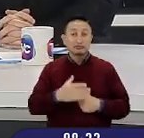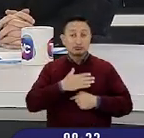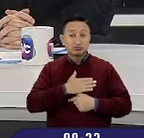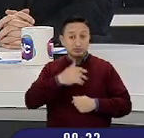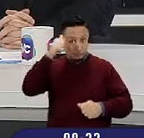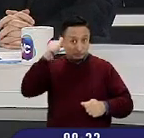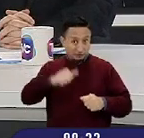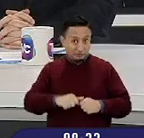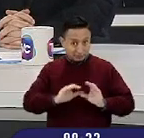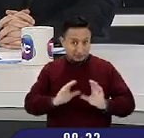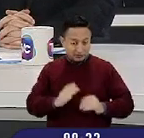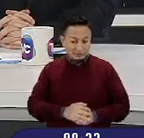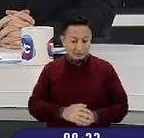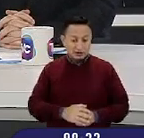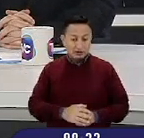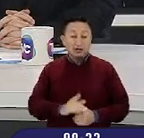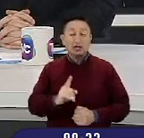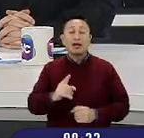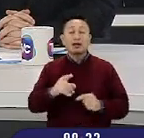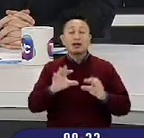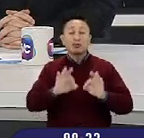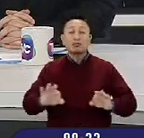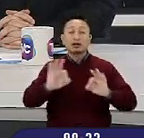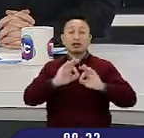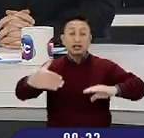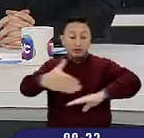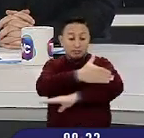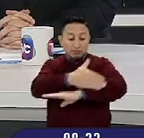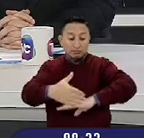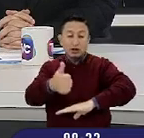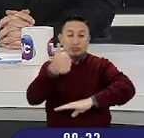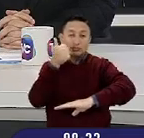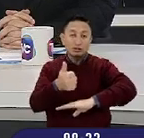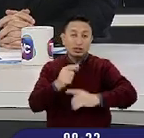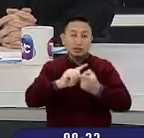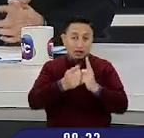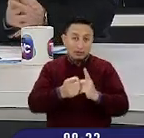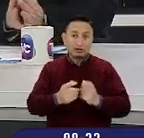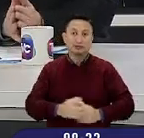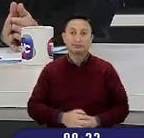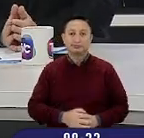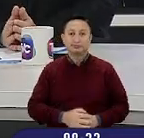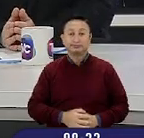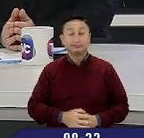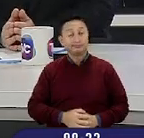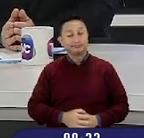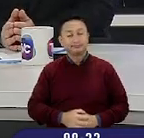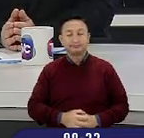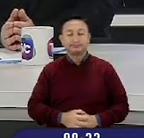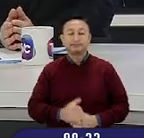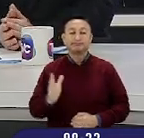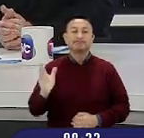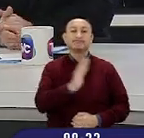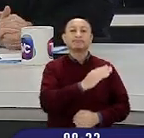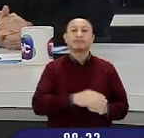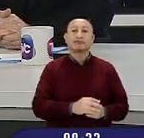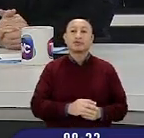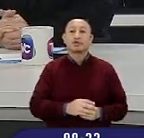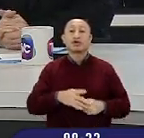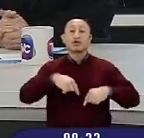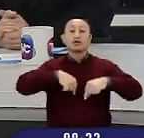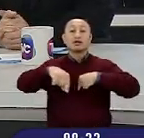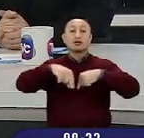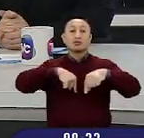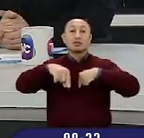no estemos, ¿eh? Vías en buen estado transforman a las ciudades. Como parte del proceso de modernización del transporte